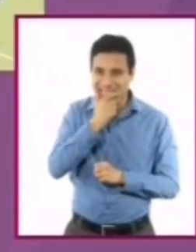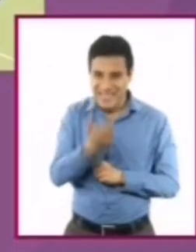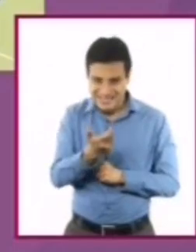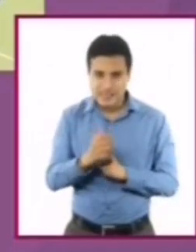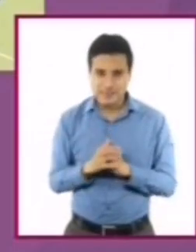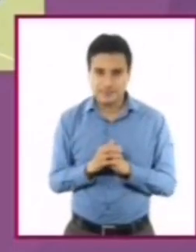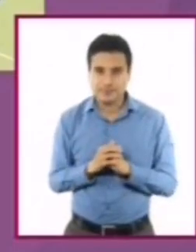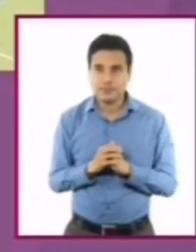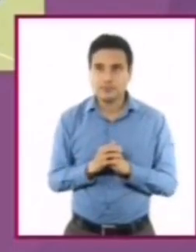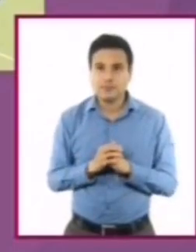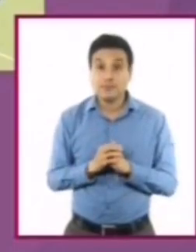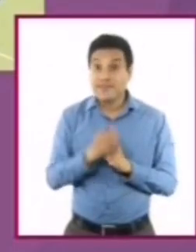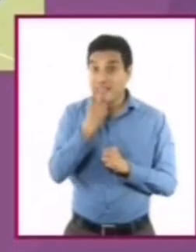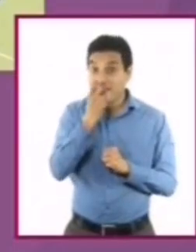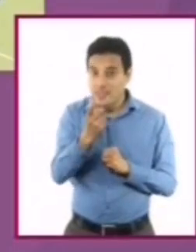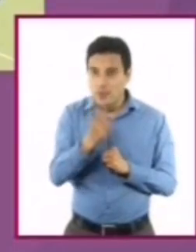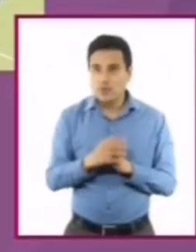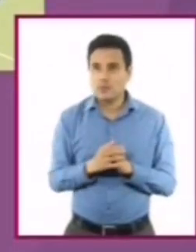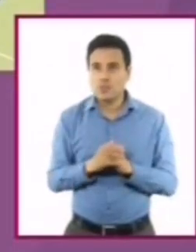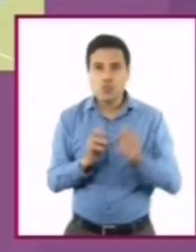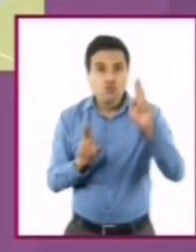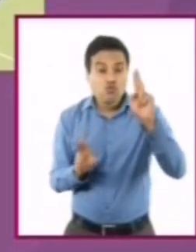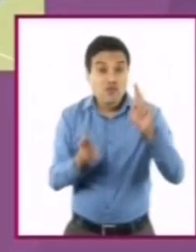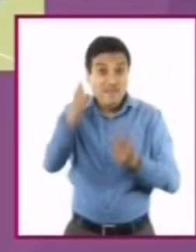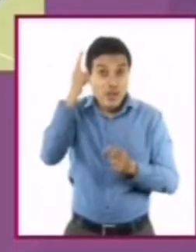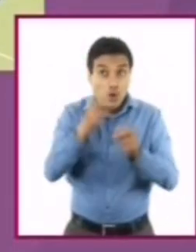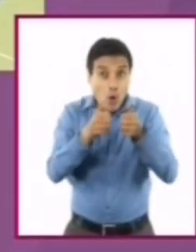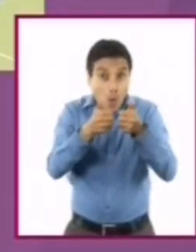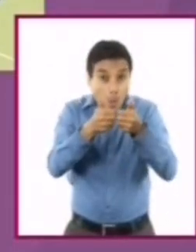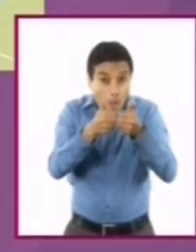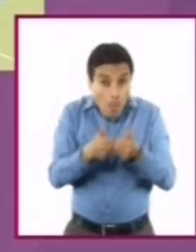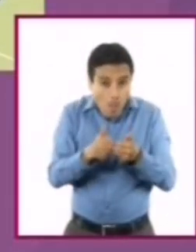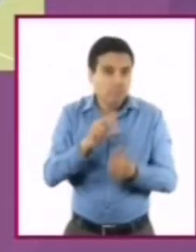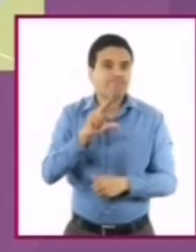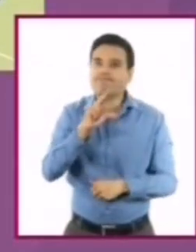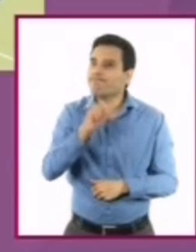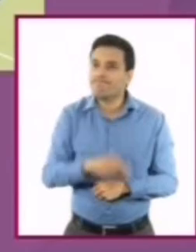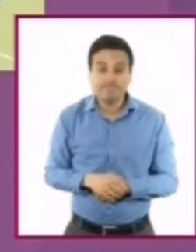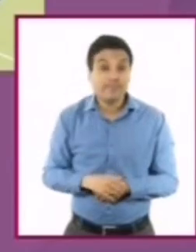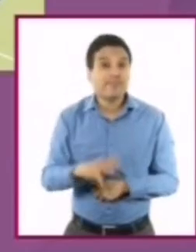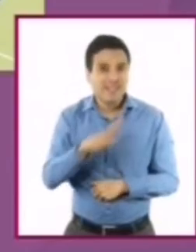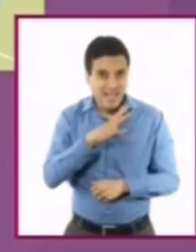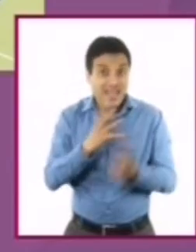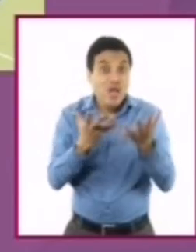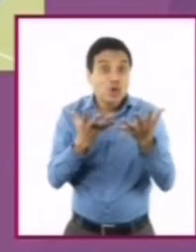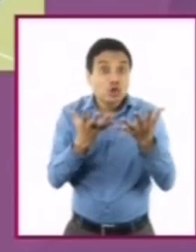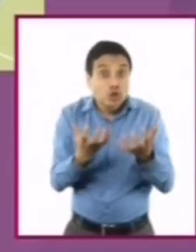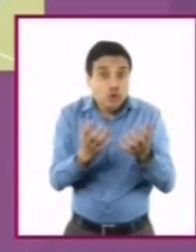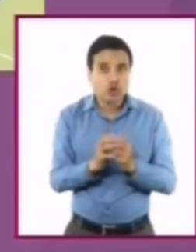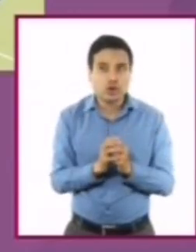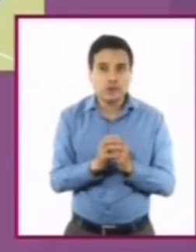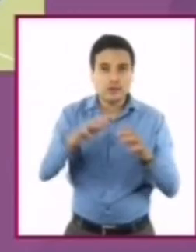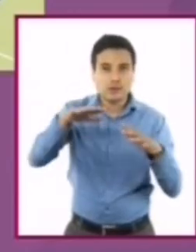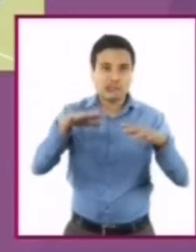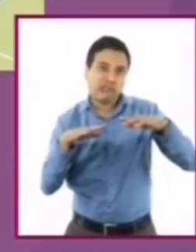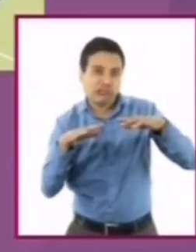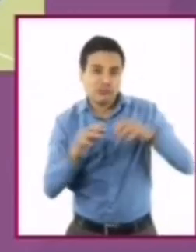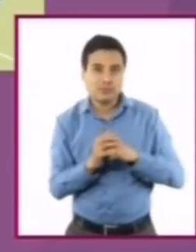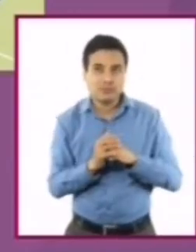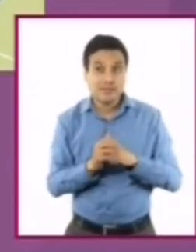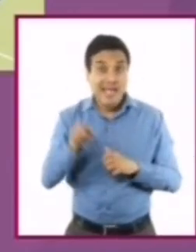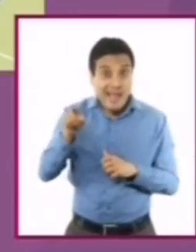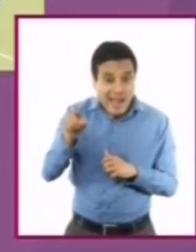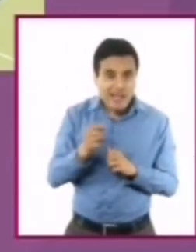el universo, lo encontró inestable debido a la fuerza de gravitación. Sus estudios sirvieron de base para cambiar